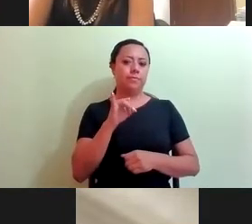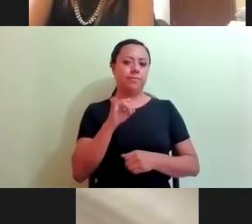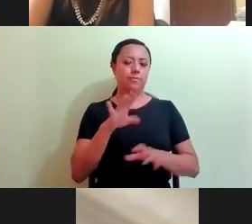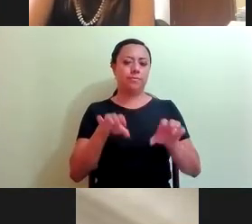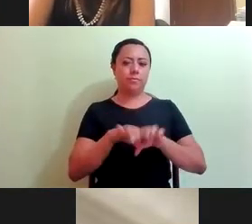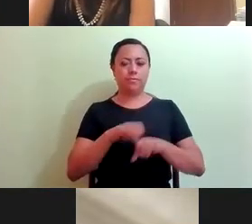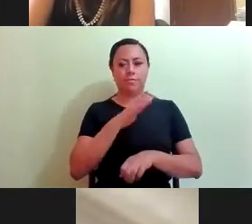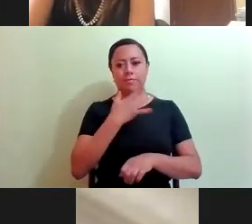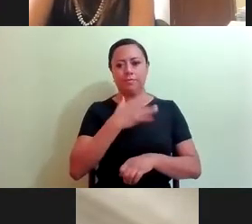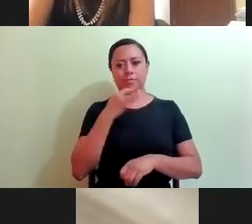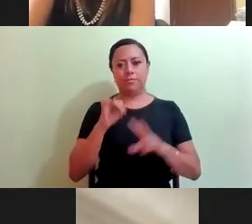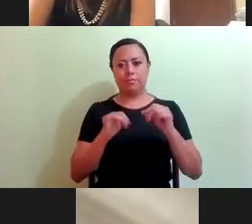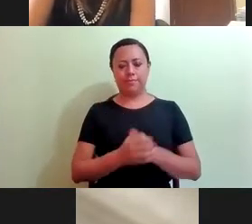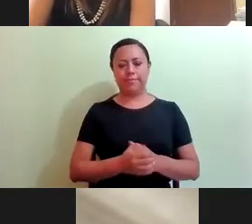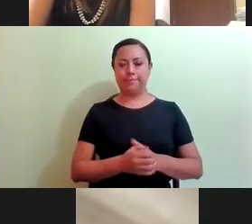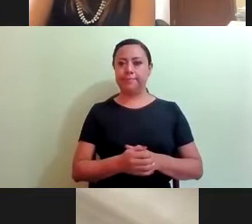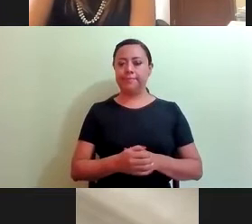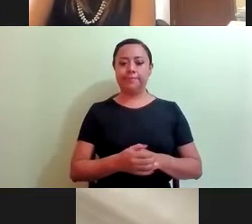sentido.